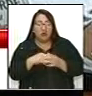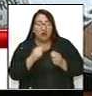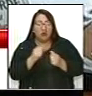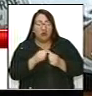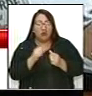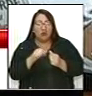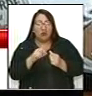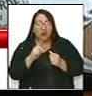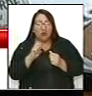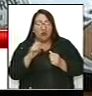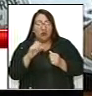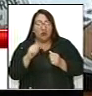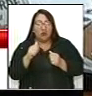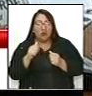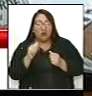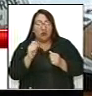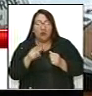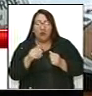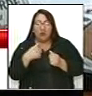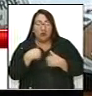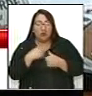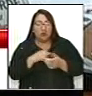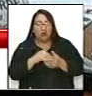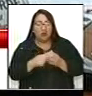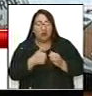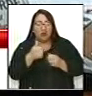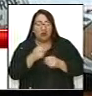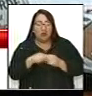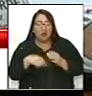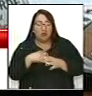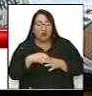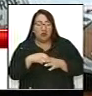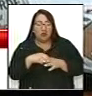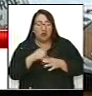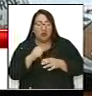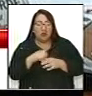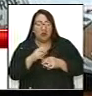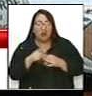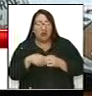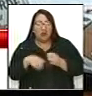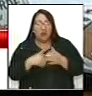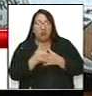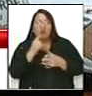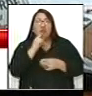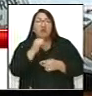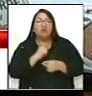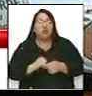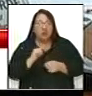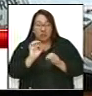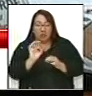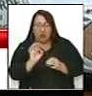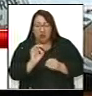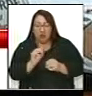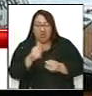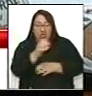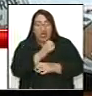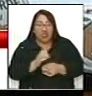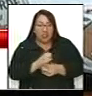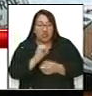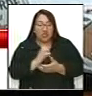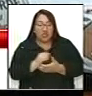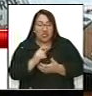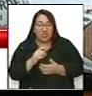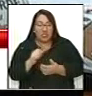DEMUNA, que también la tenemos en la sede principal de la propia municipalidad, que es en la carretera